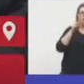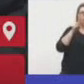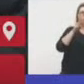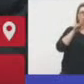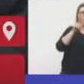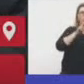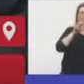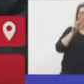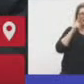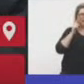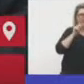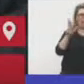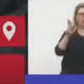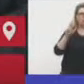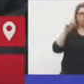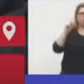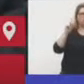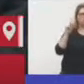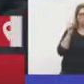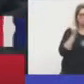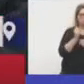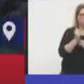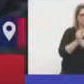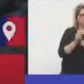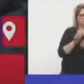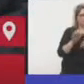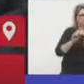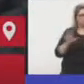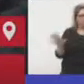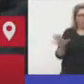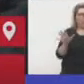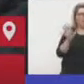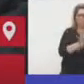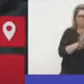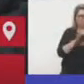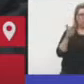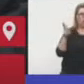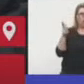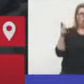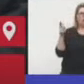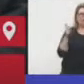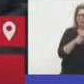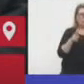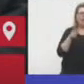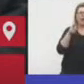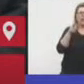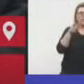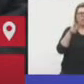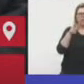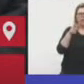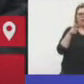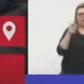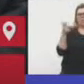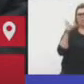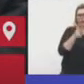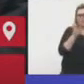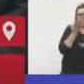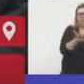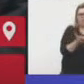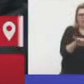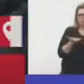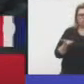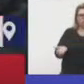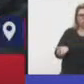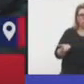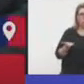la ciudadanía lo mejor, lo que pueda mejor liderarnos para la etapa que viene. Y les digo, en serio, Argentina parece que